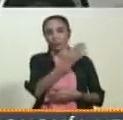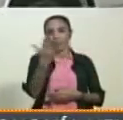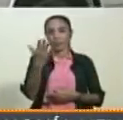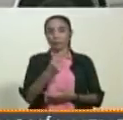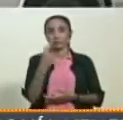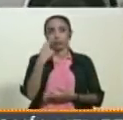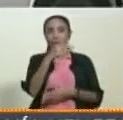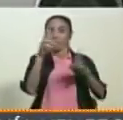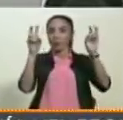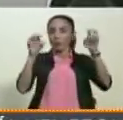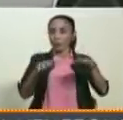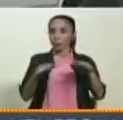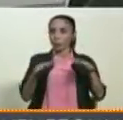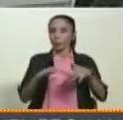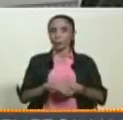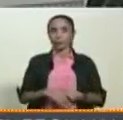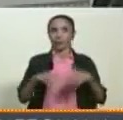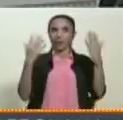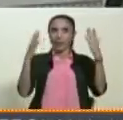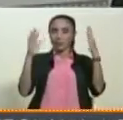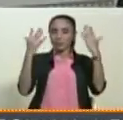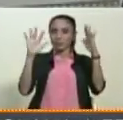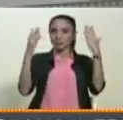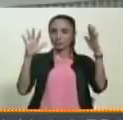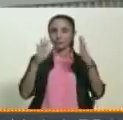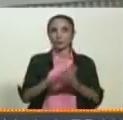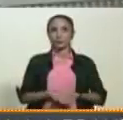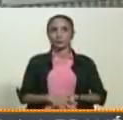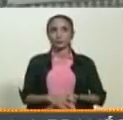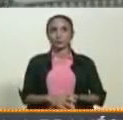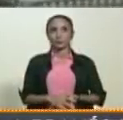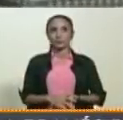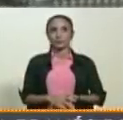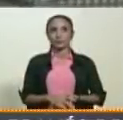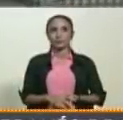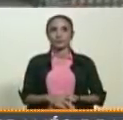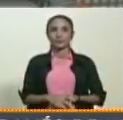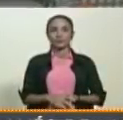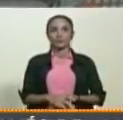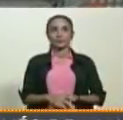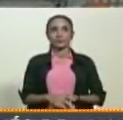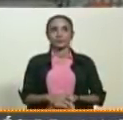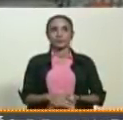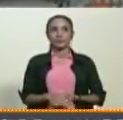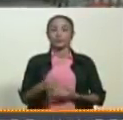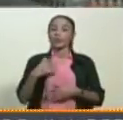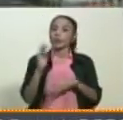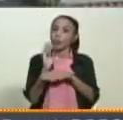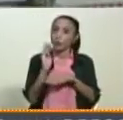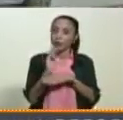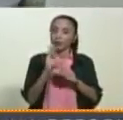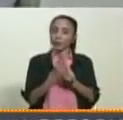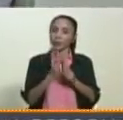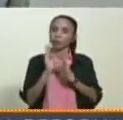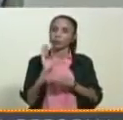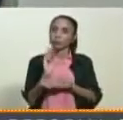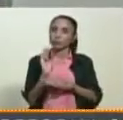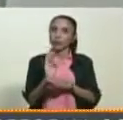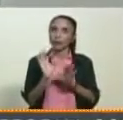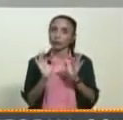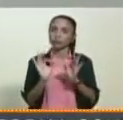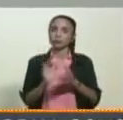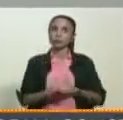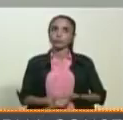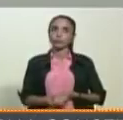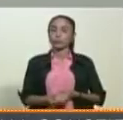Totalmente nueva, mira, están aplaudiendo. Ahí está la ambulancia afuera. No, ahora hay que cuidarla, ¿no? Cuidarla. Darle